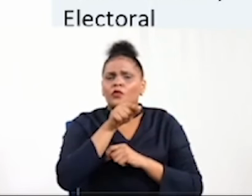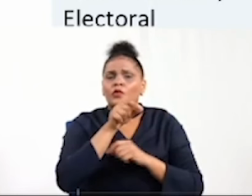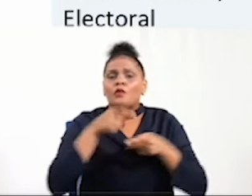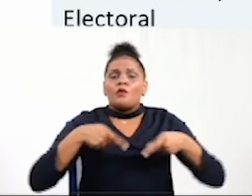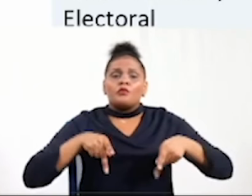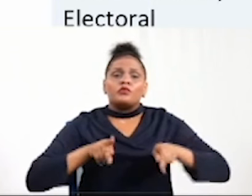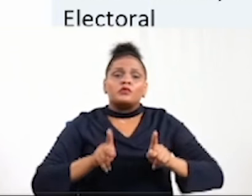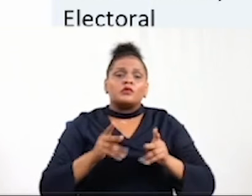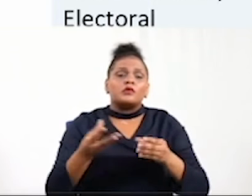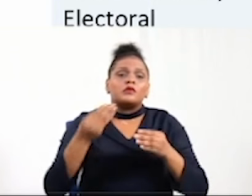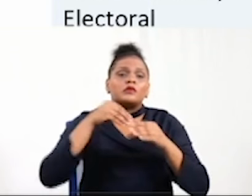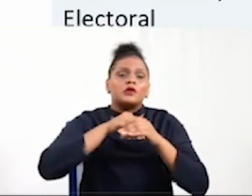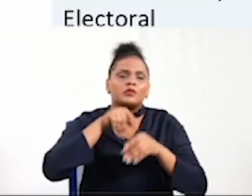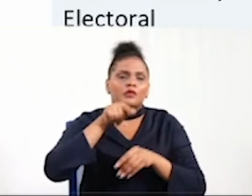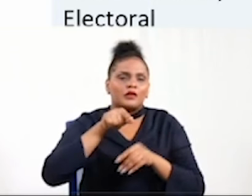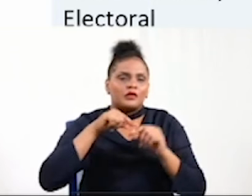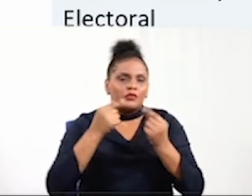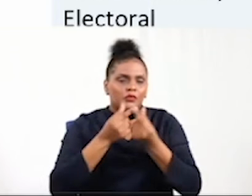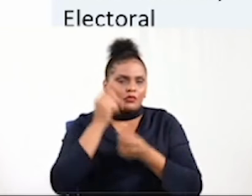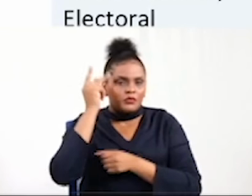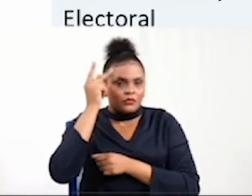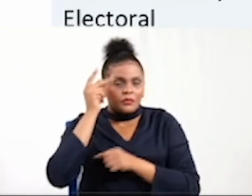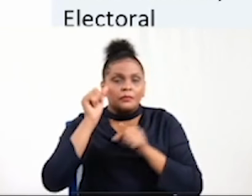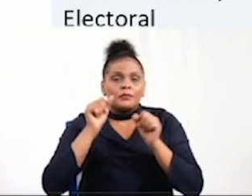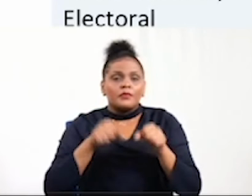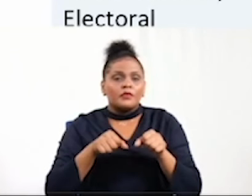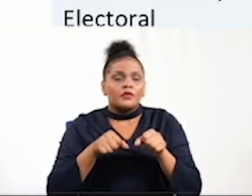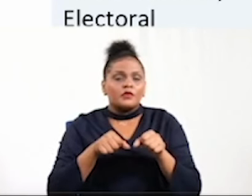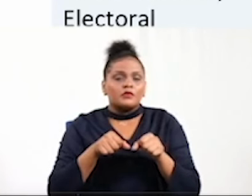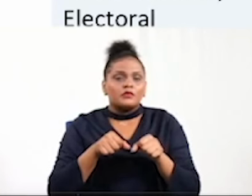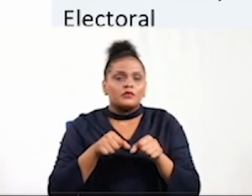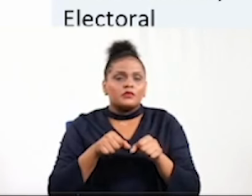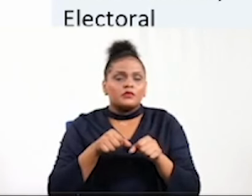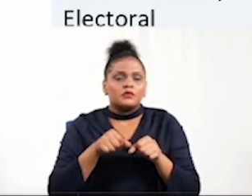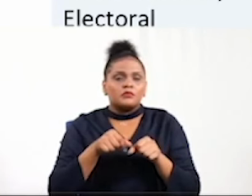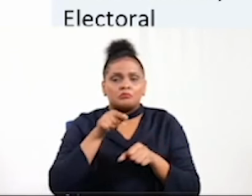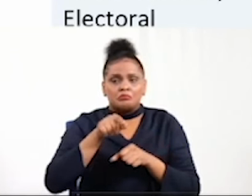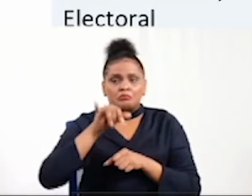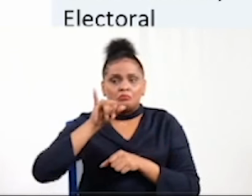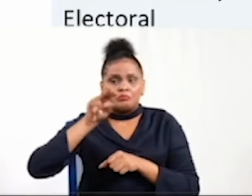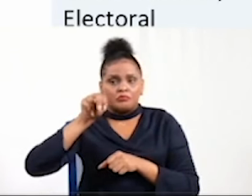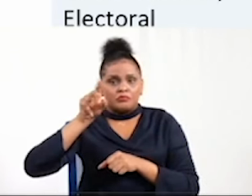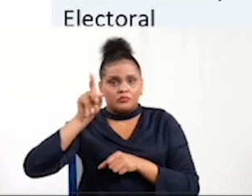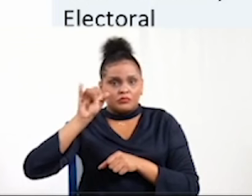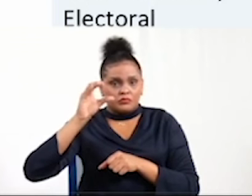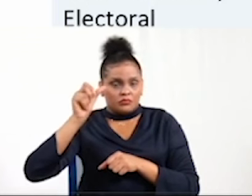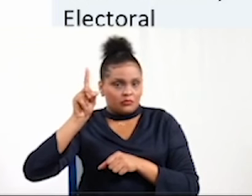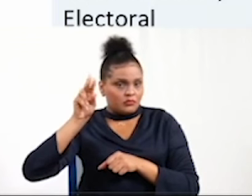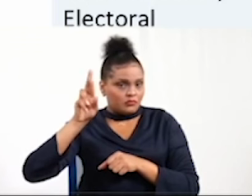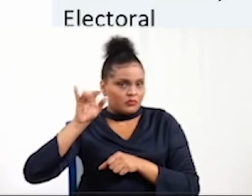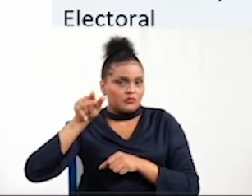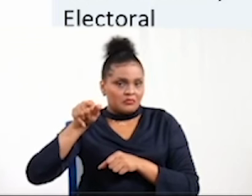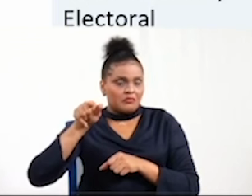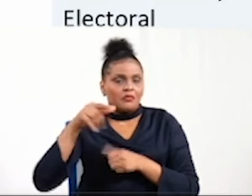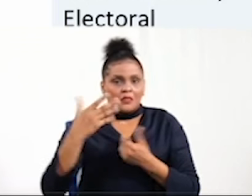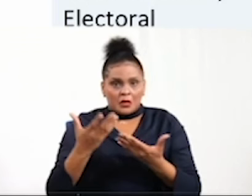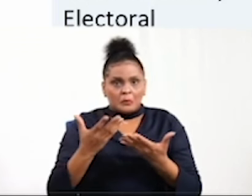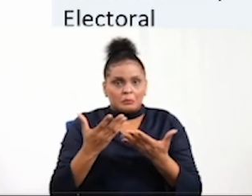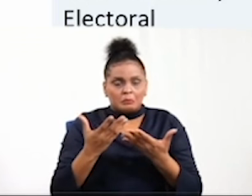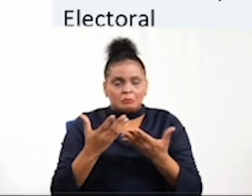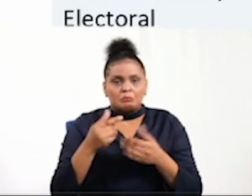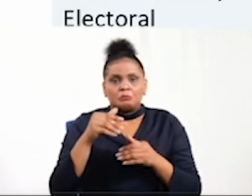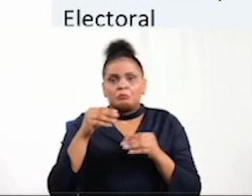dentro de organización política en el sentido tenemos un indicador que mide la posibilidad de las unidades de